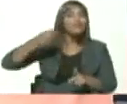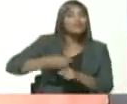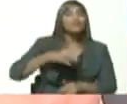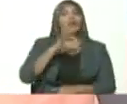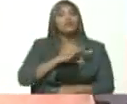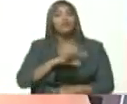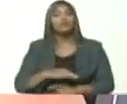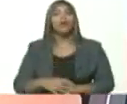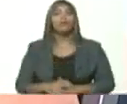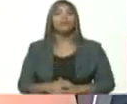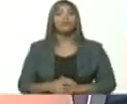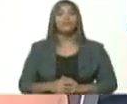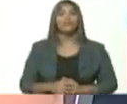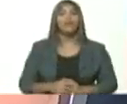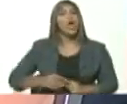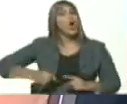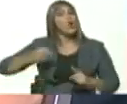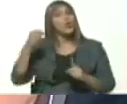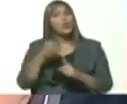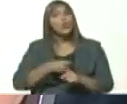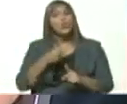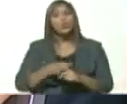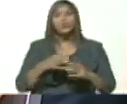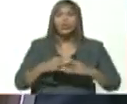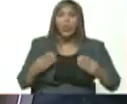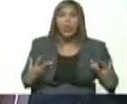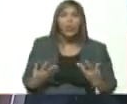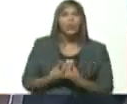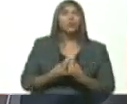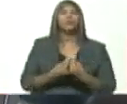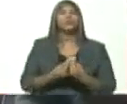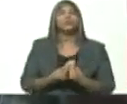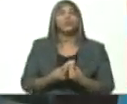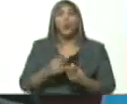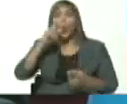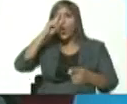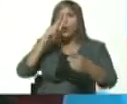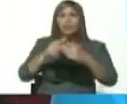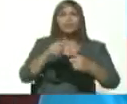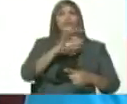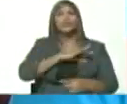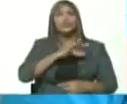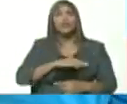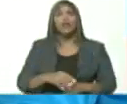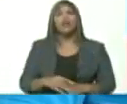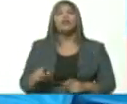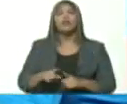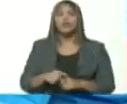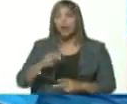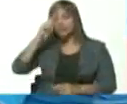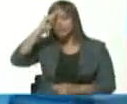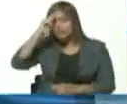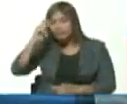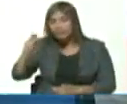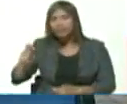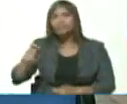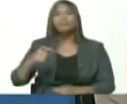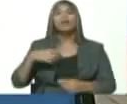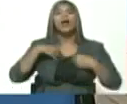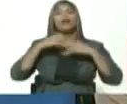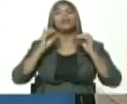Vamos a incrementar la batalla social. En homenaje al profesor Aristóbulo Isturiz y